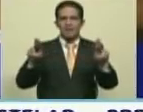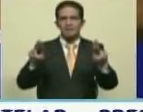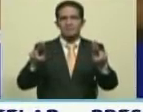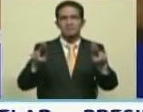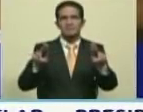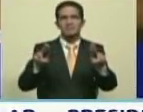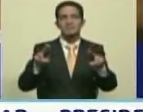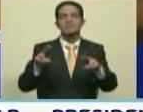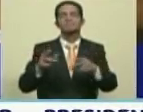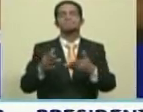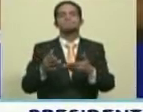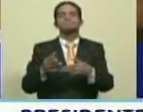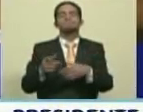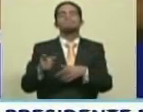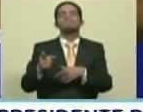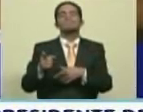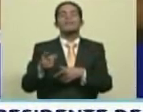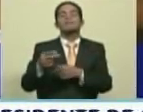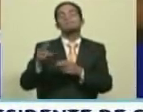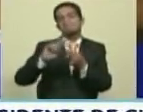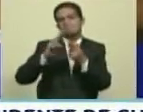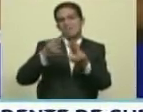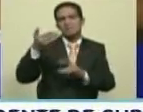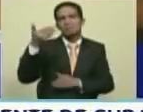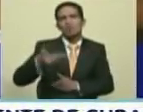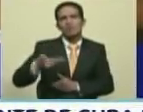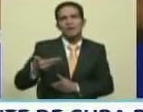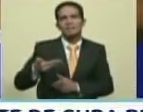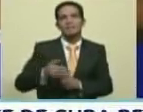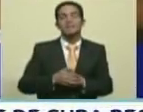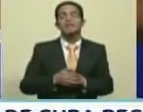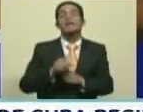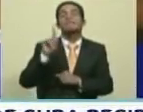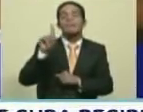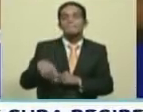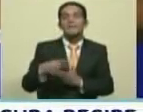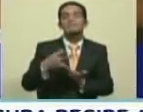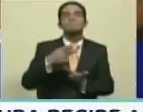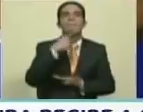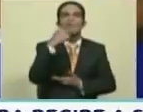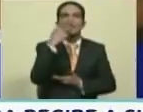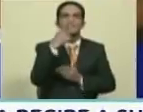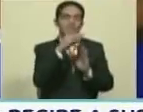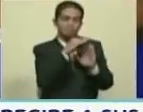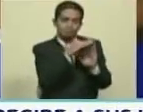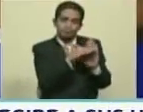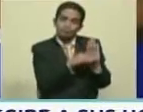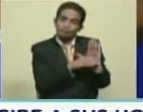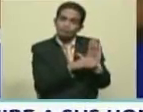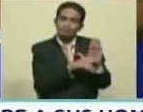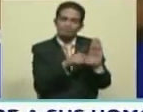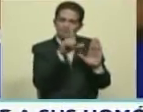las políticas económicas están concentradas